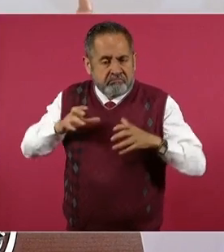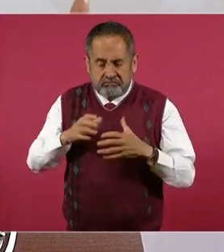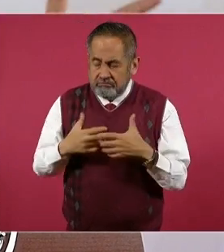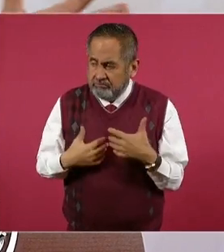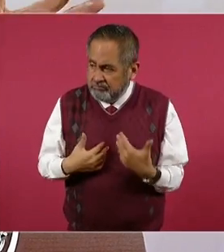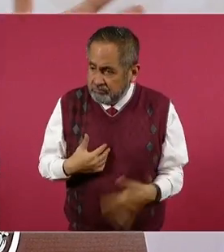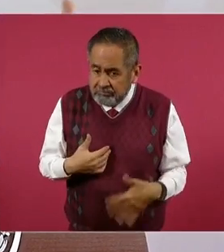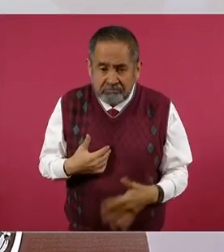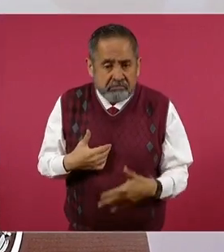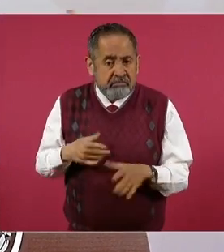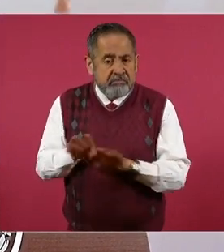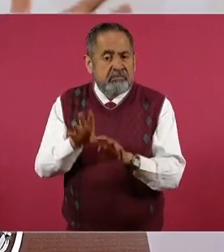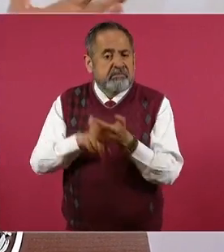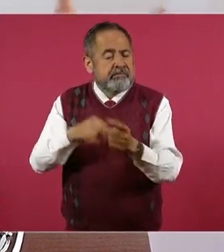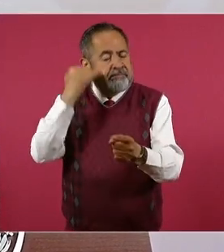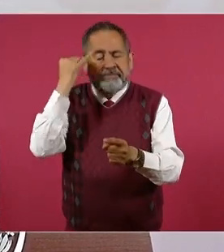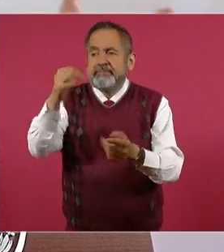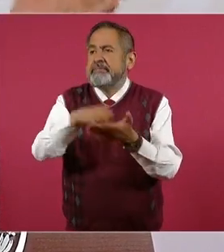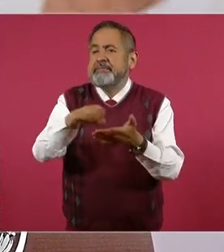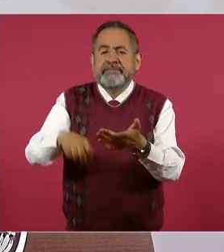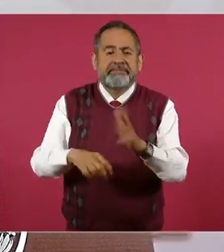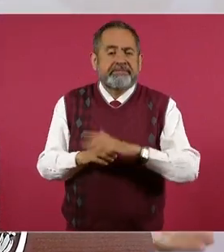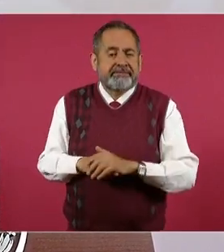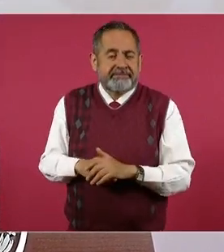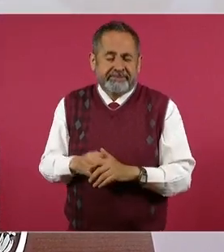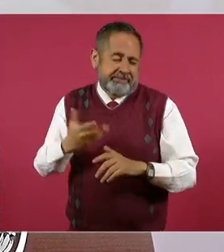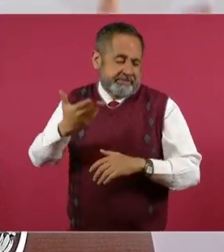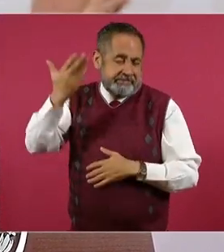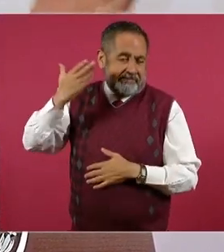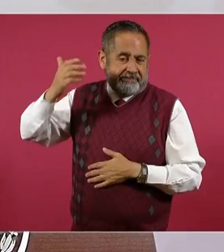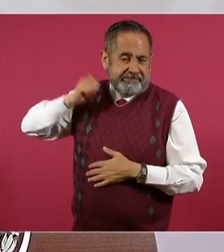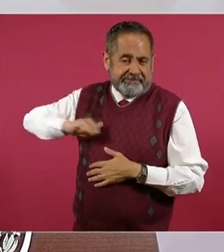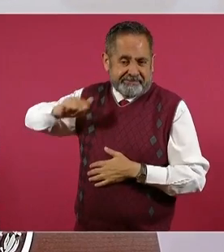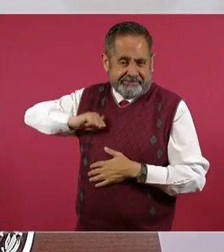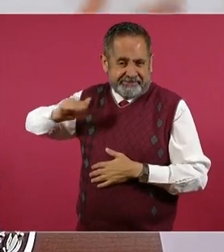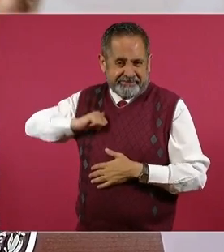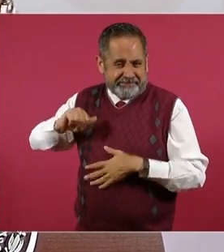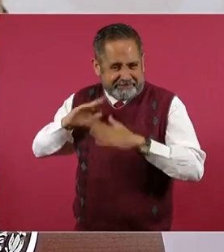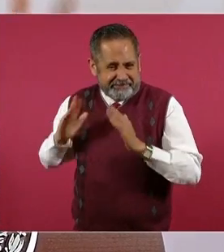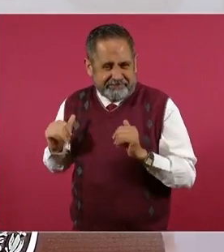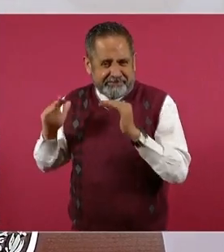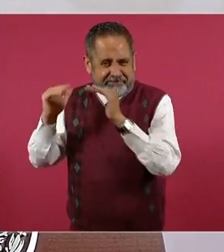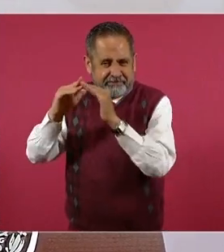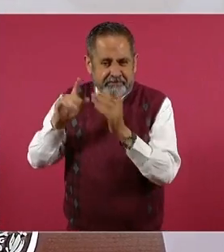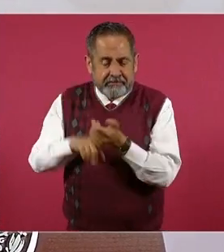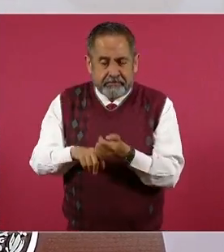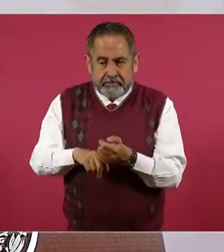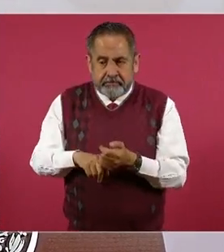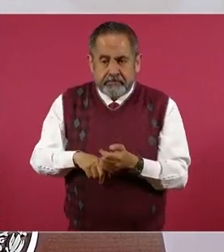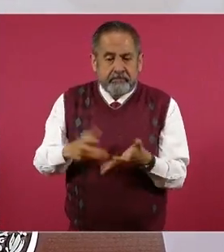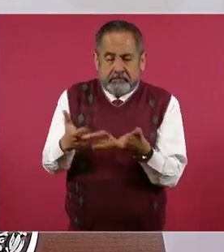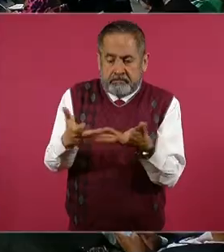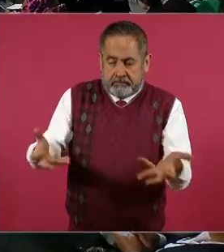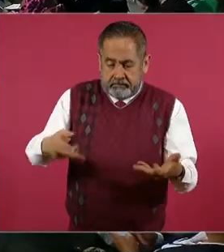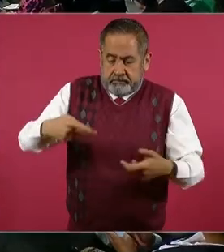Imagínense que no había en la época prehispánica propiedad privada,